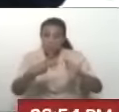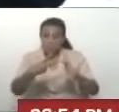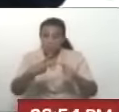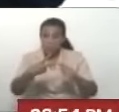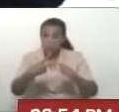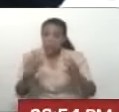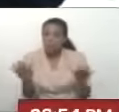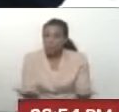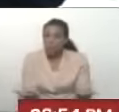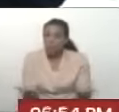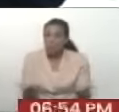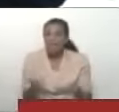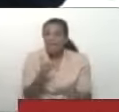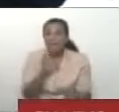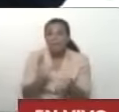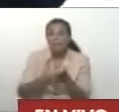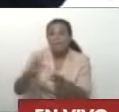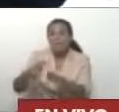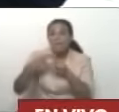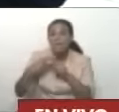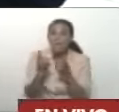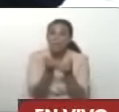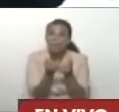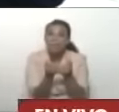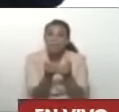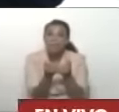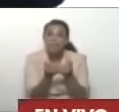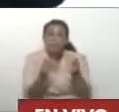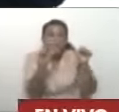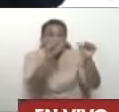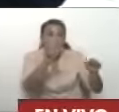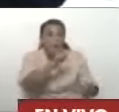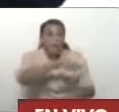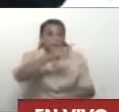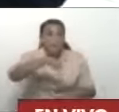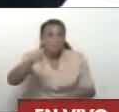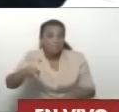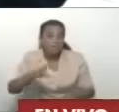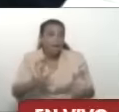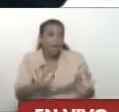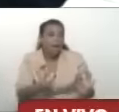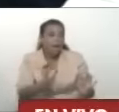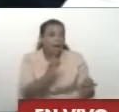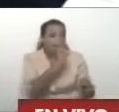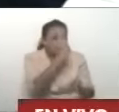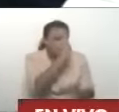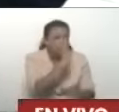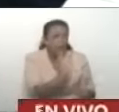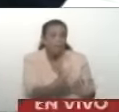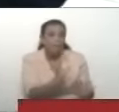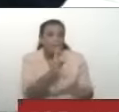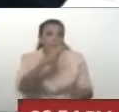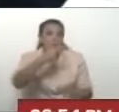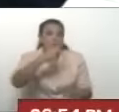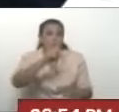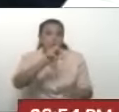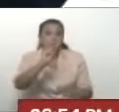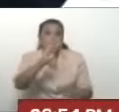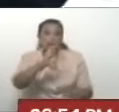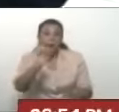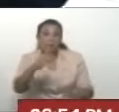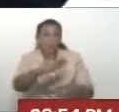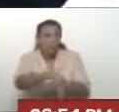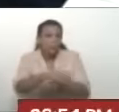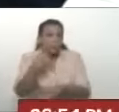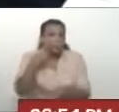programa tiene que ver con el microfinanciamiento, cómo generamos una plataforma, ya usted lo ha anunciado, Lucas, que está sonando en todas las calles.